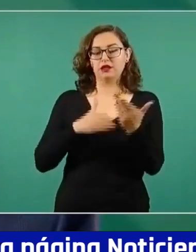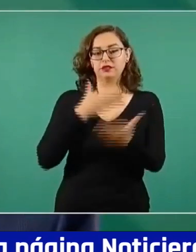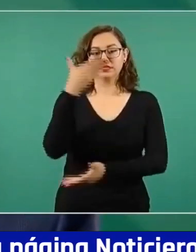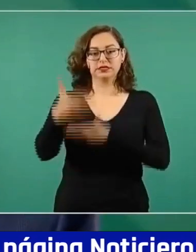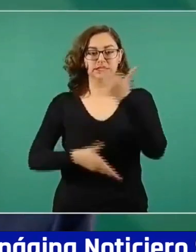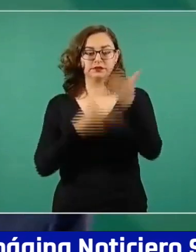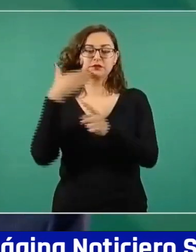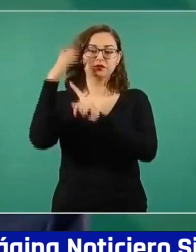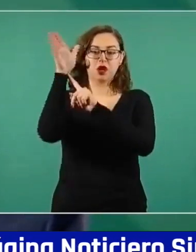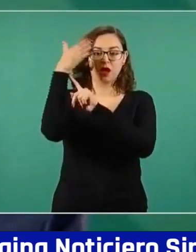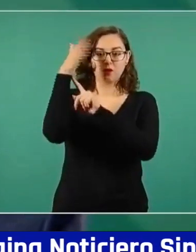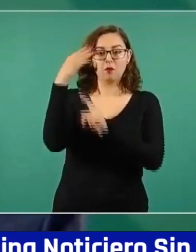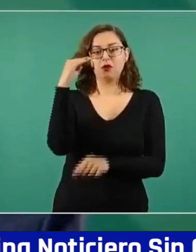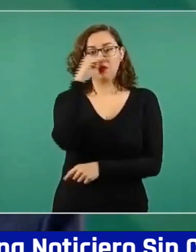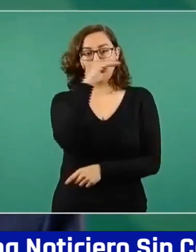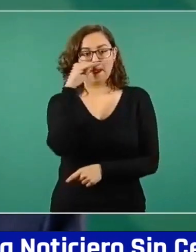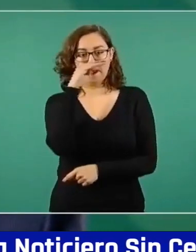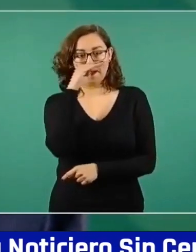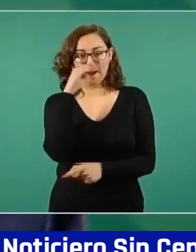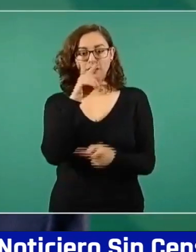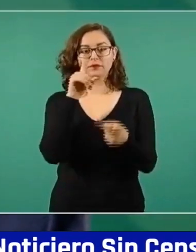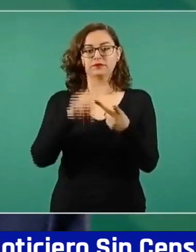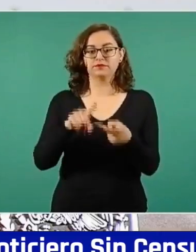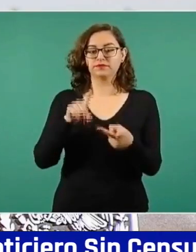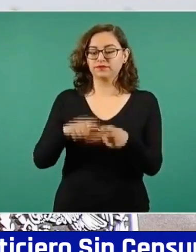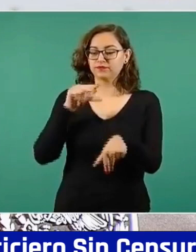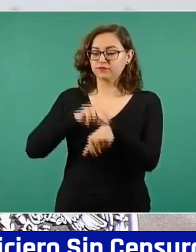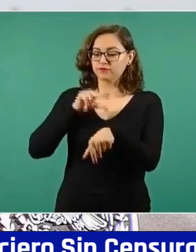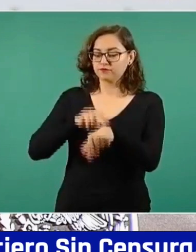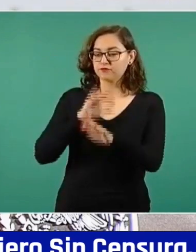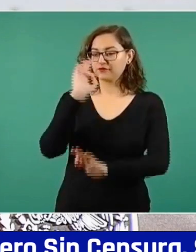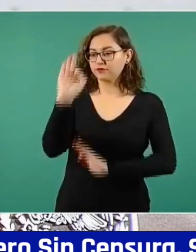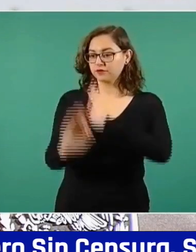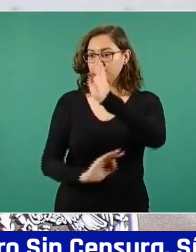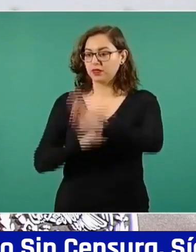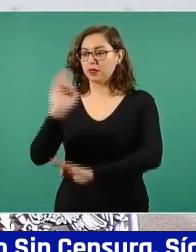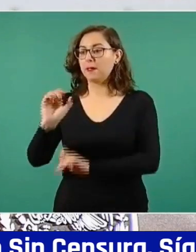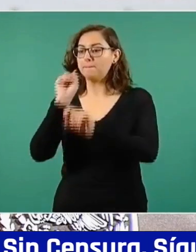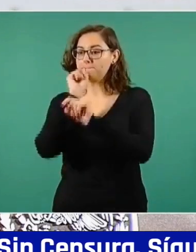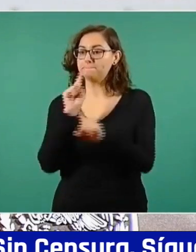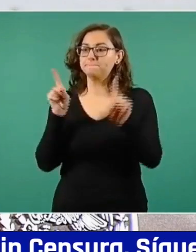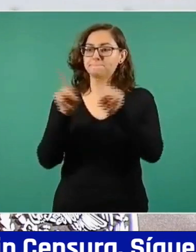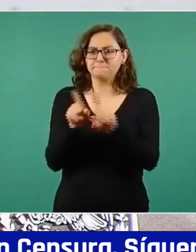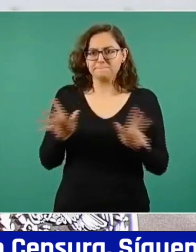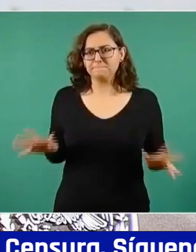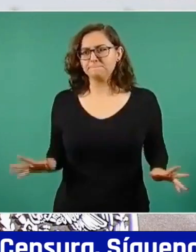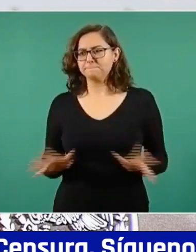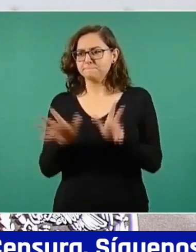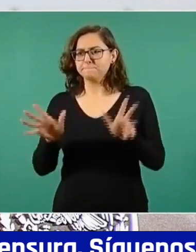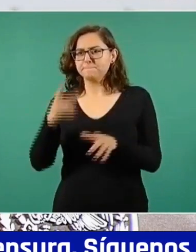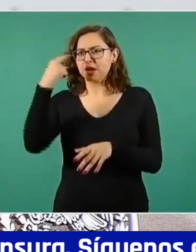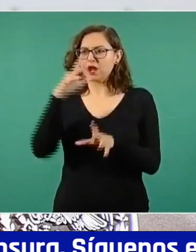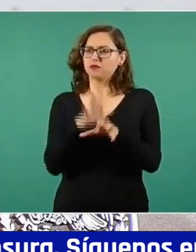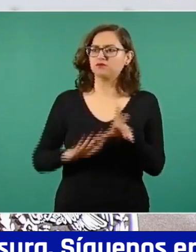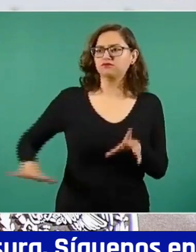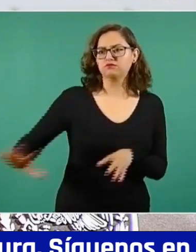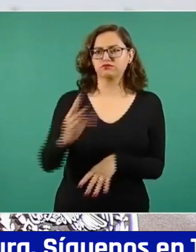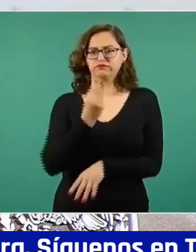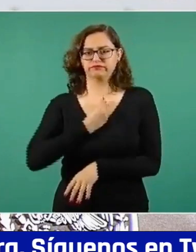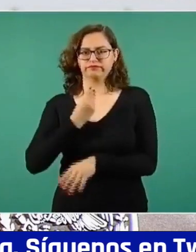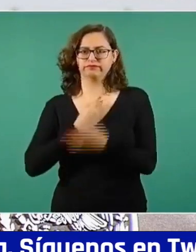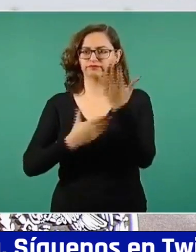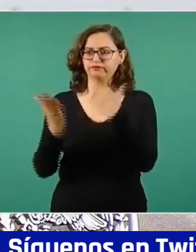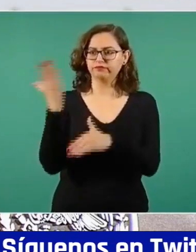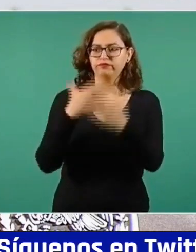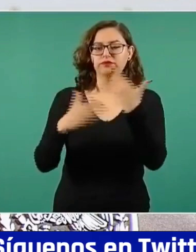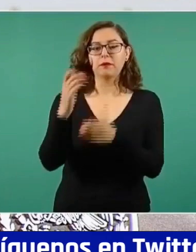ambulancia totalmente gratuito, servicios médicos, Estrategia Nacional de Resiliencia, servicios asistenciales a grupos vulnerables,